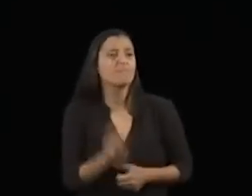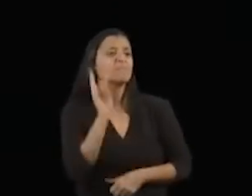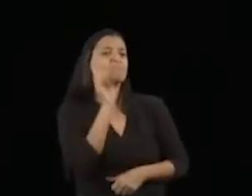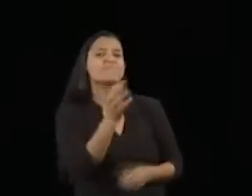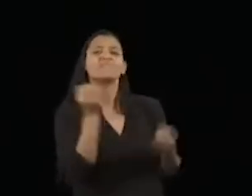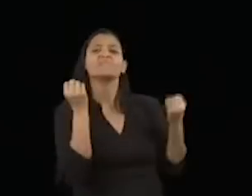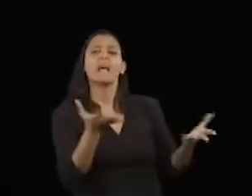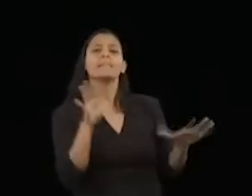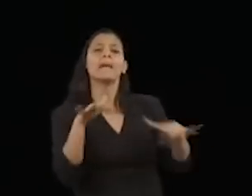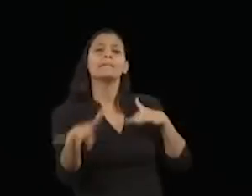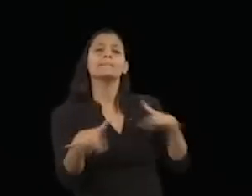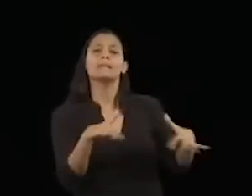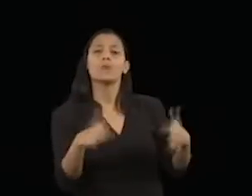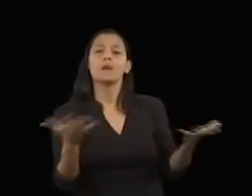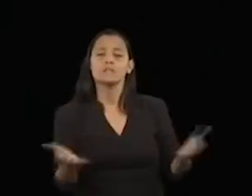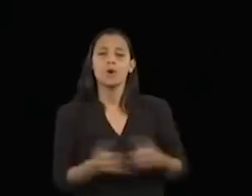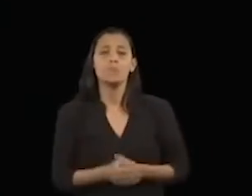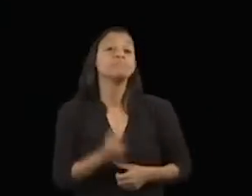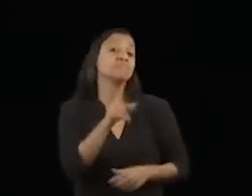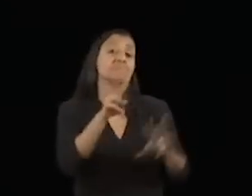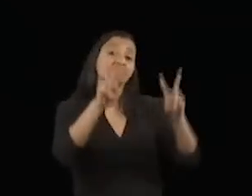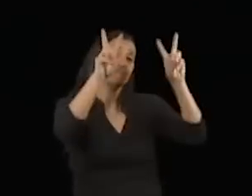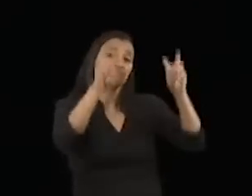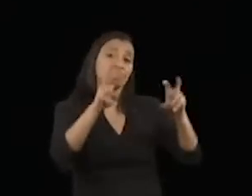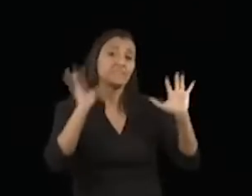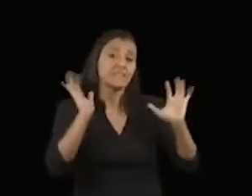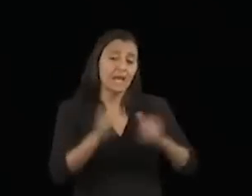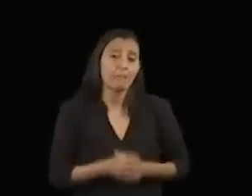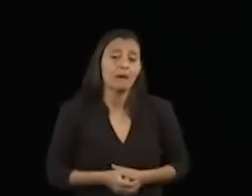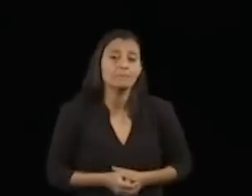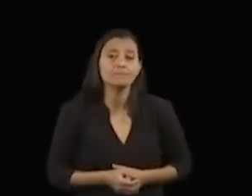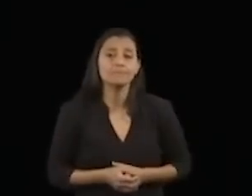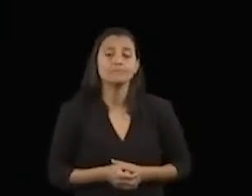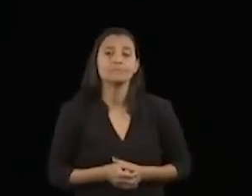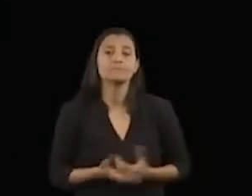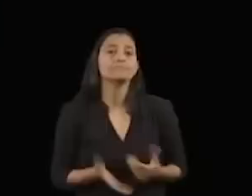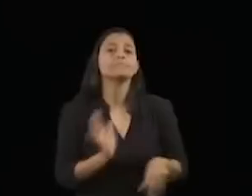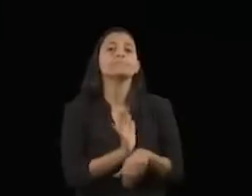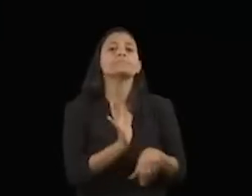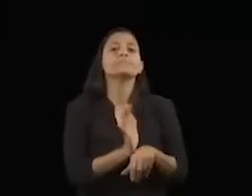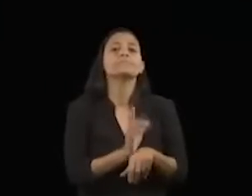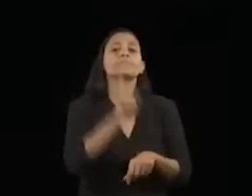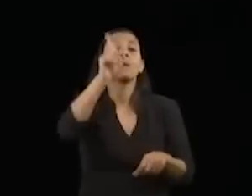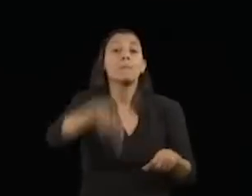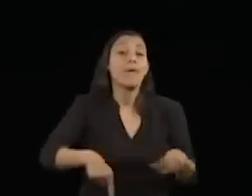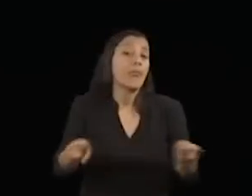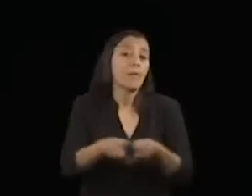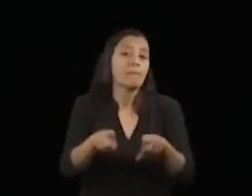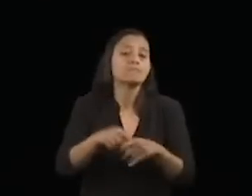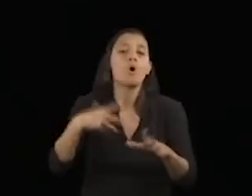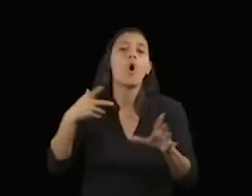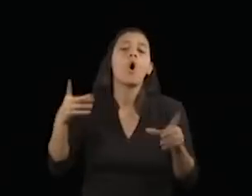una cuestión como a la Hayek o combinada con Israel Kirchner,